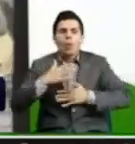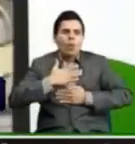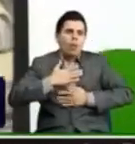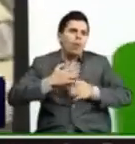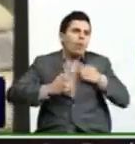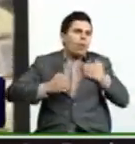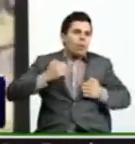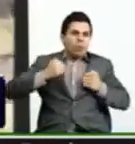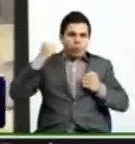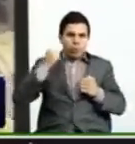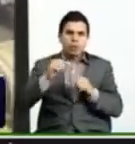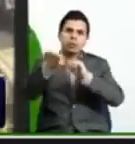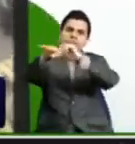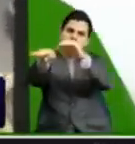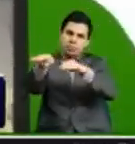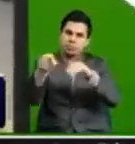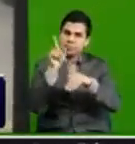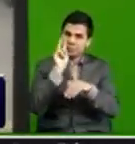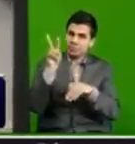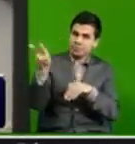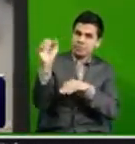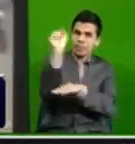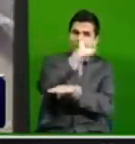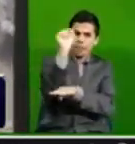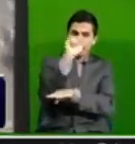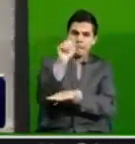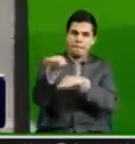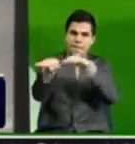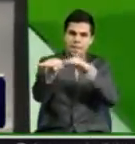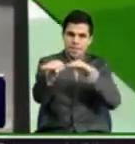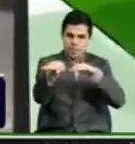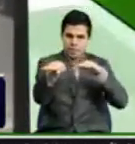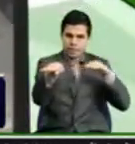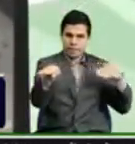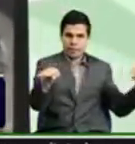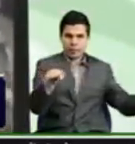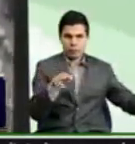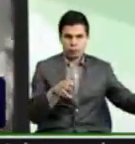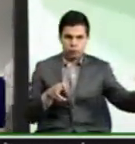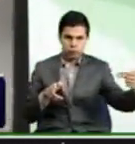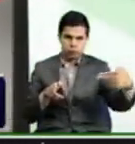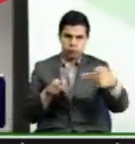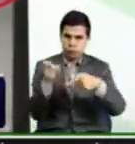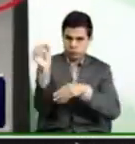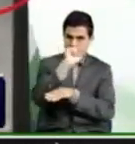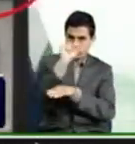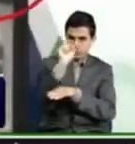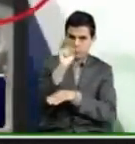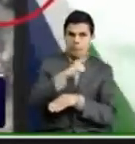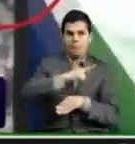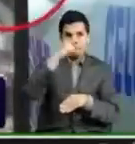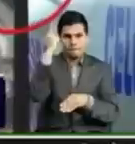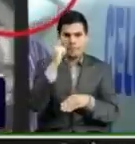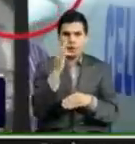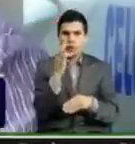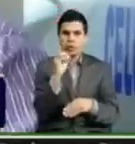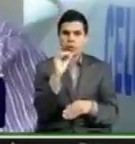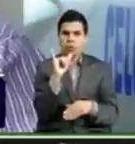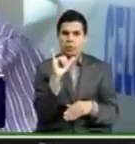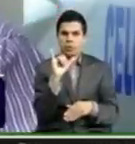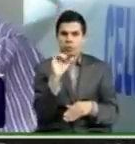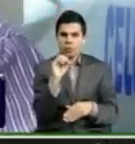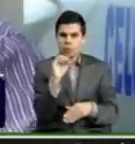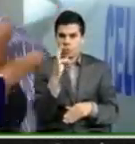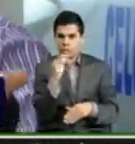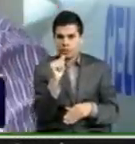pánico. Se forma el trancón en el carril, mientras suben al acecho de la víctima que se movilizaba en esta camioneta blanca marca Toyota. En esas